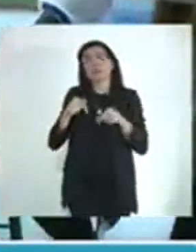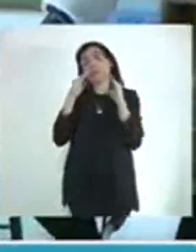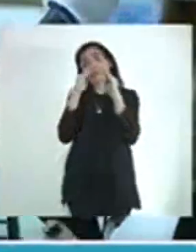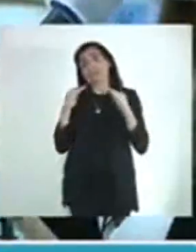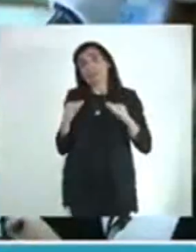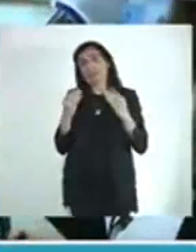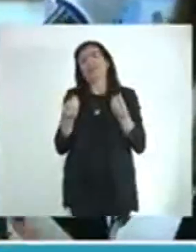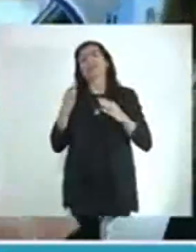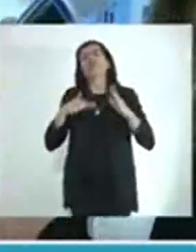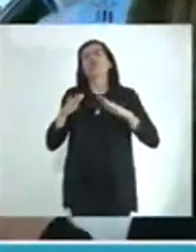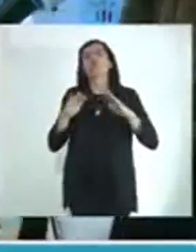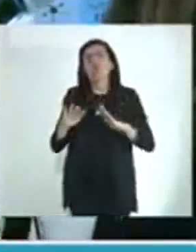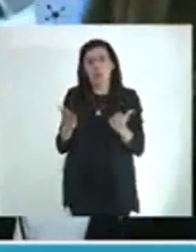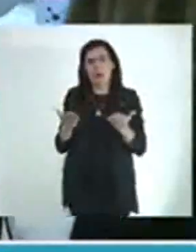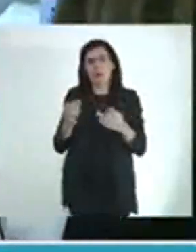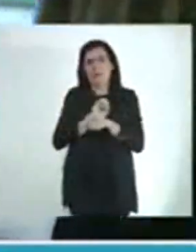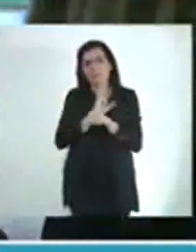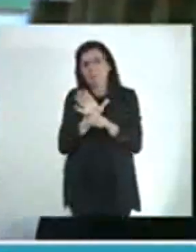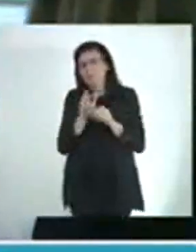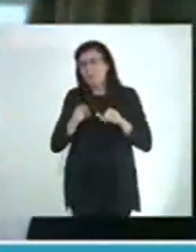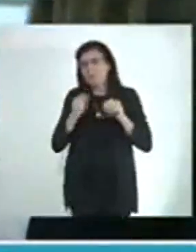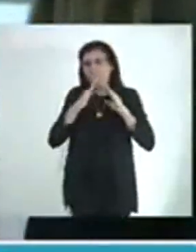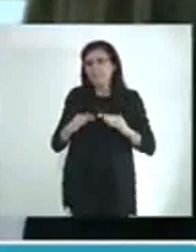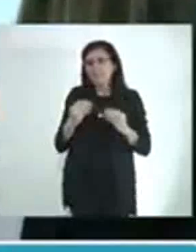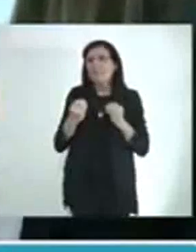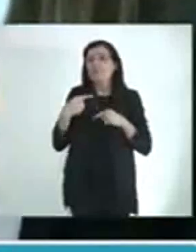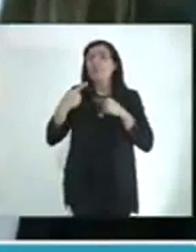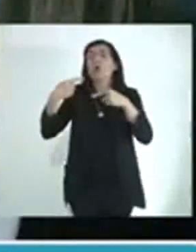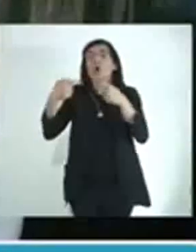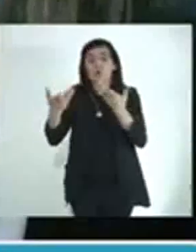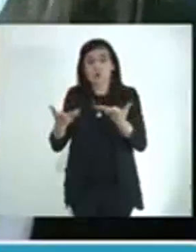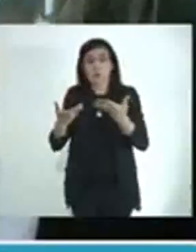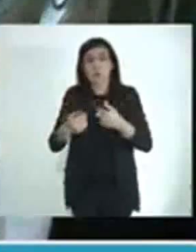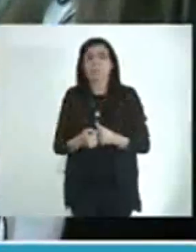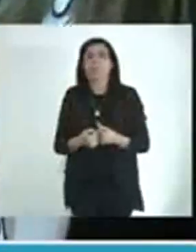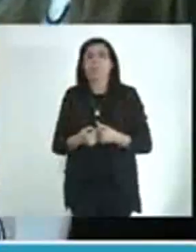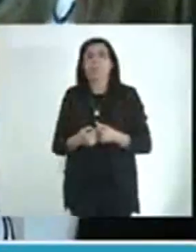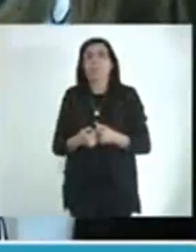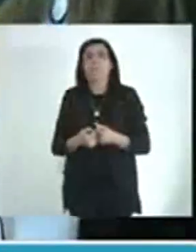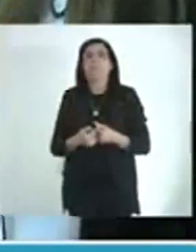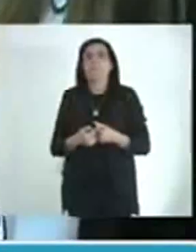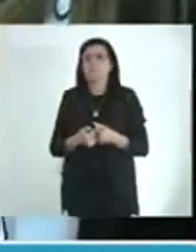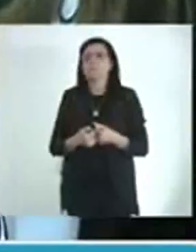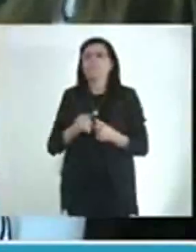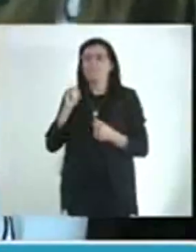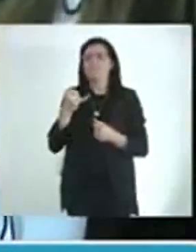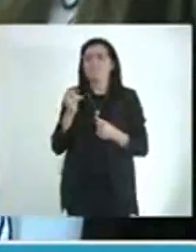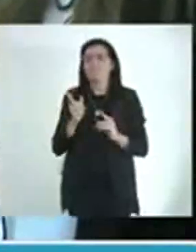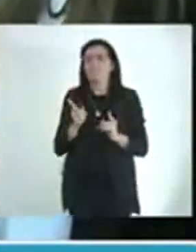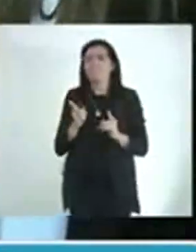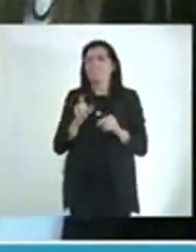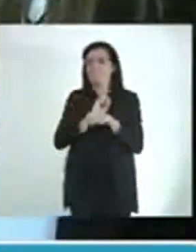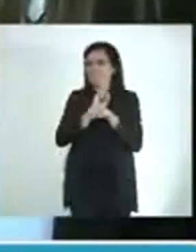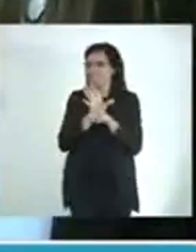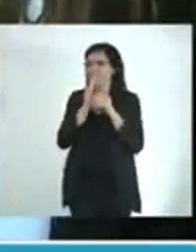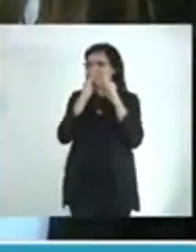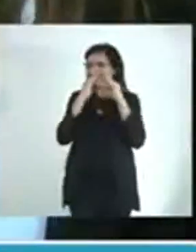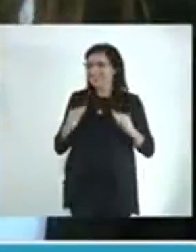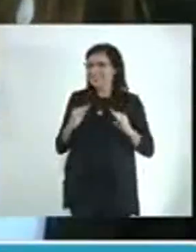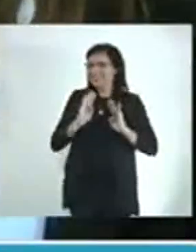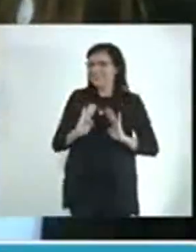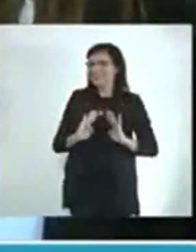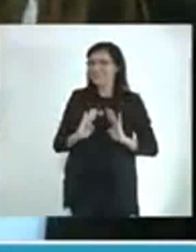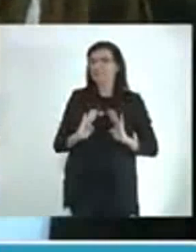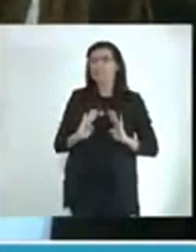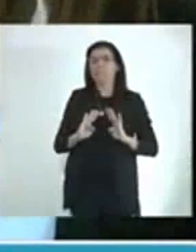ha surgido, ¿cómo ustedes están implementando continuar con estas capacitaciones? Bueno, desde la pandemia, justamente, bueno,